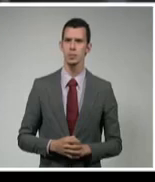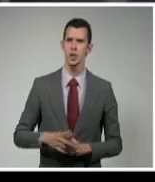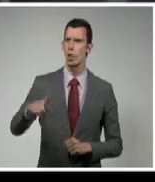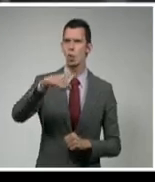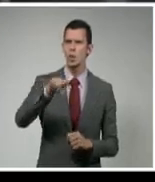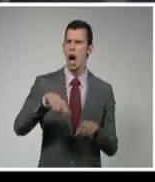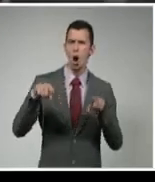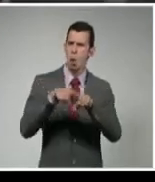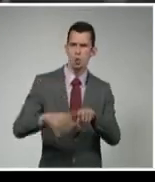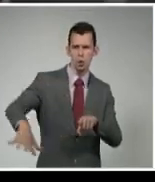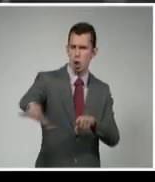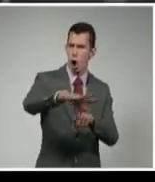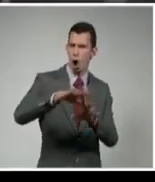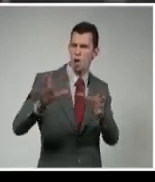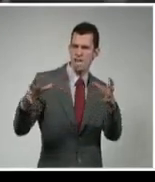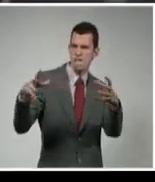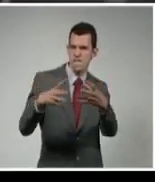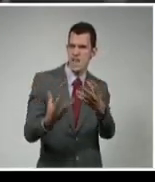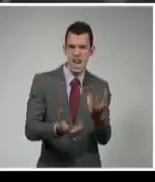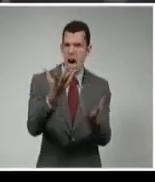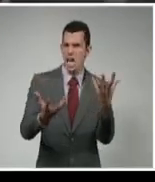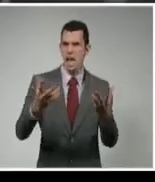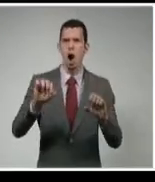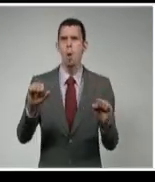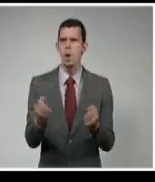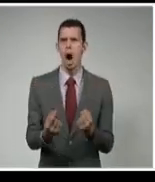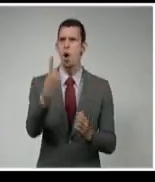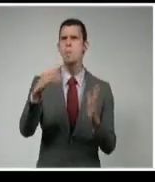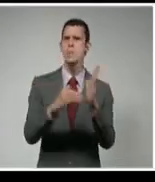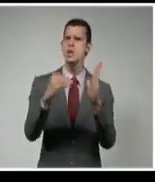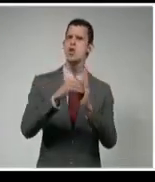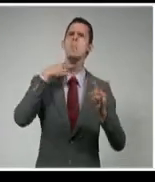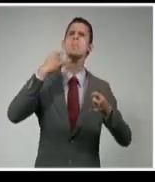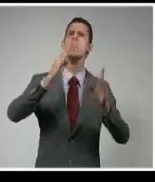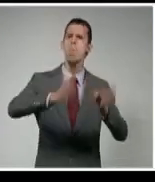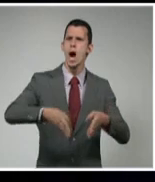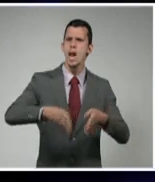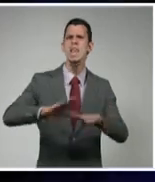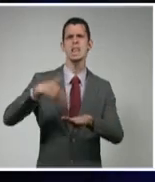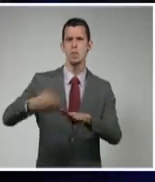cañavera cumple. Para que millones sean libres, tiene que morir un millón. Tiene que pasar.